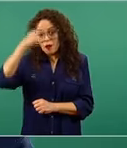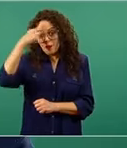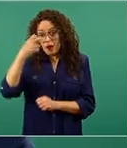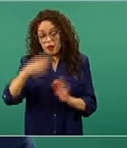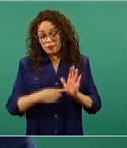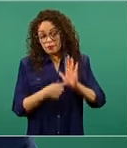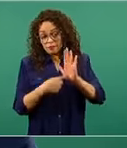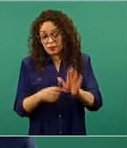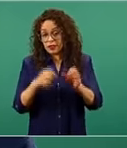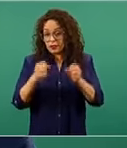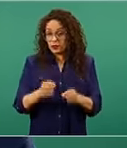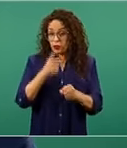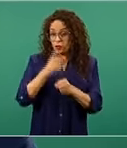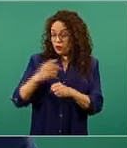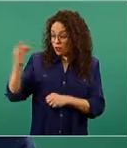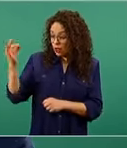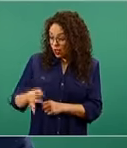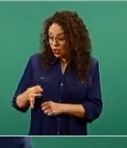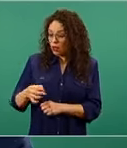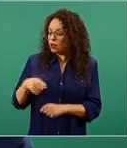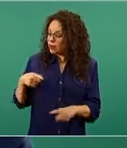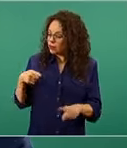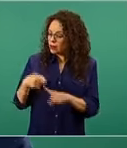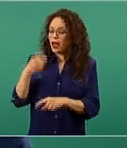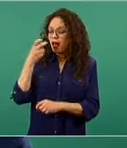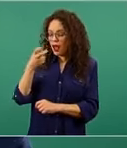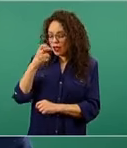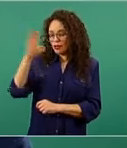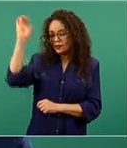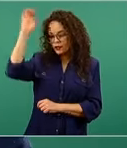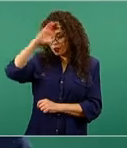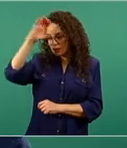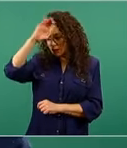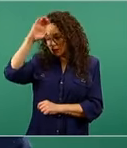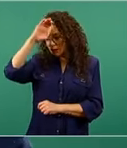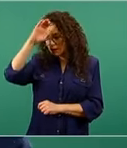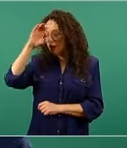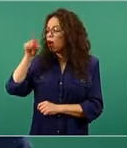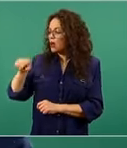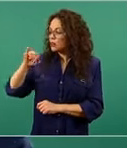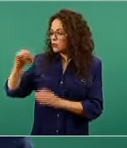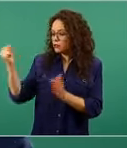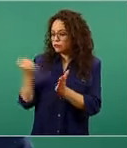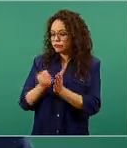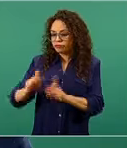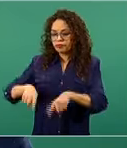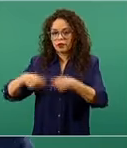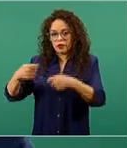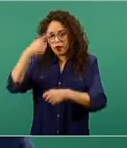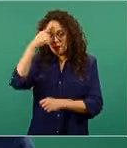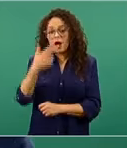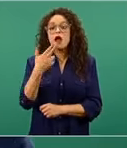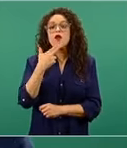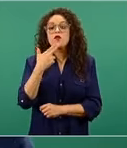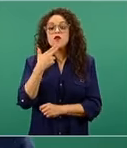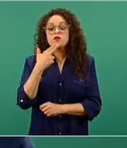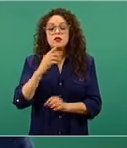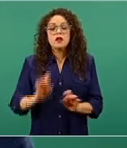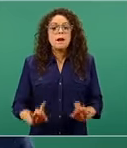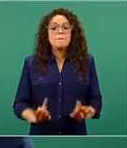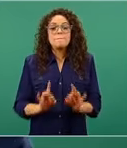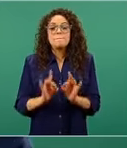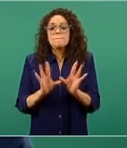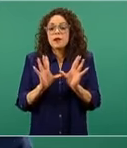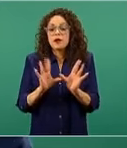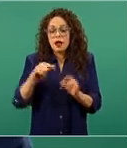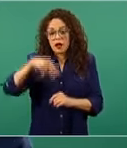seguridad y la eficacia y que fueron la base científica de las autorizaciones de uso de emergencias en México y en los demás países,